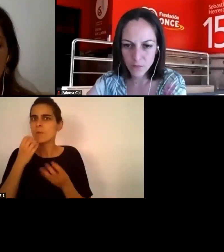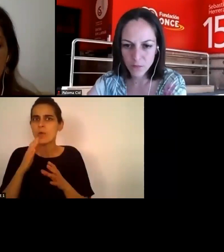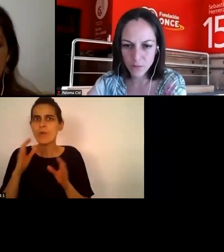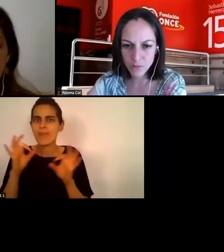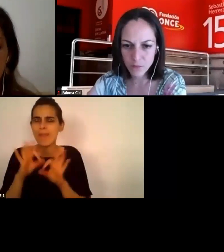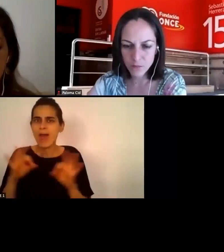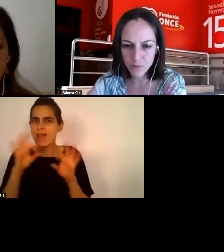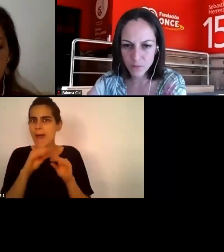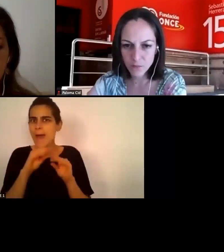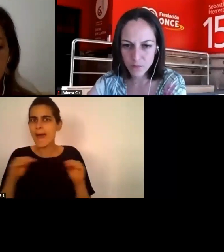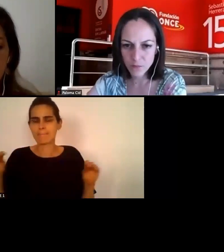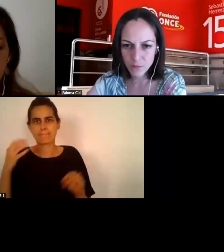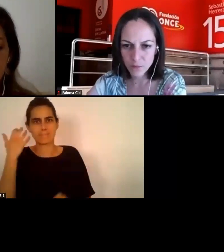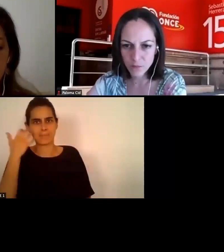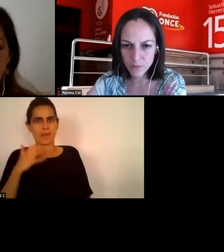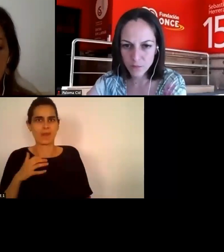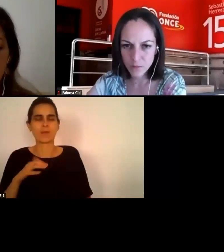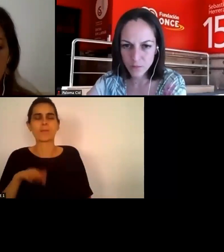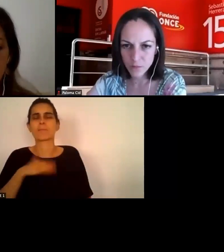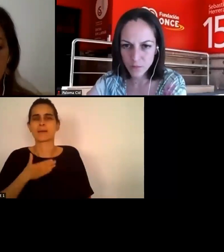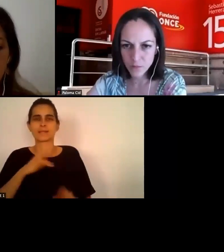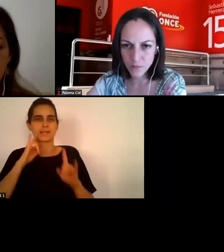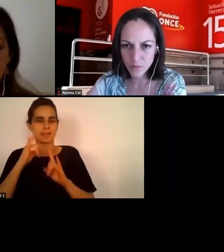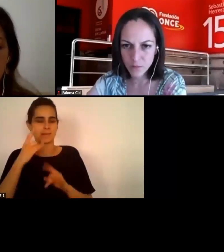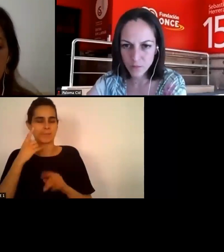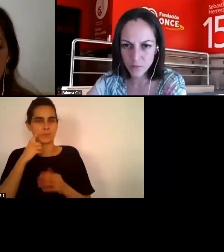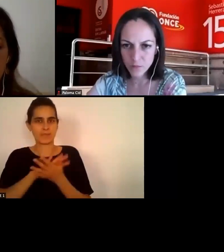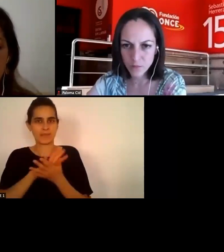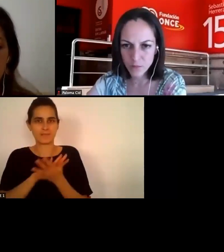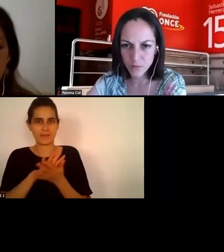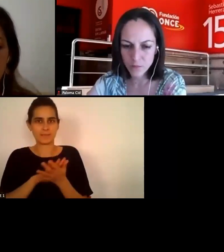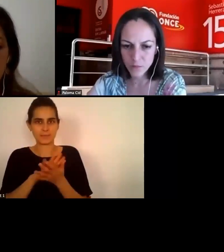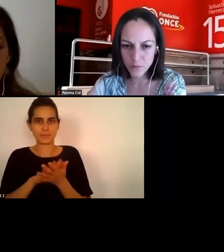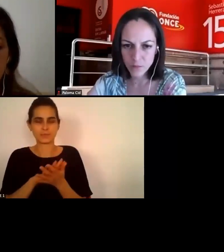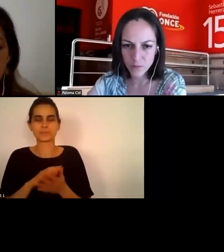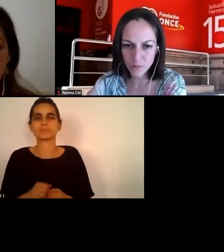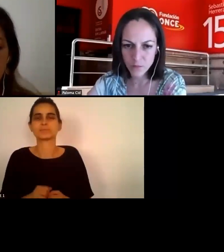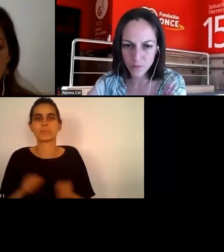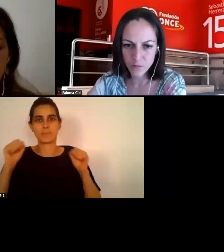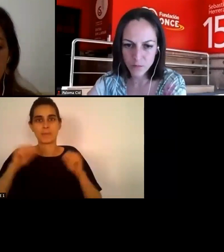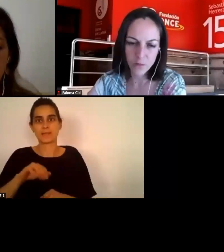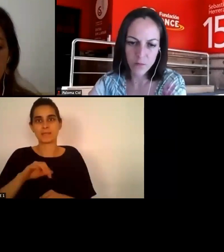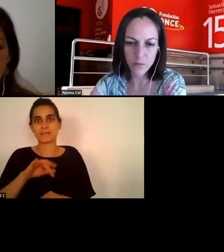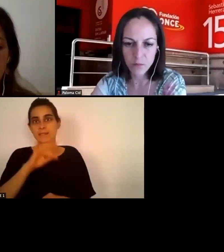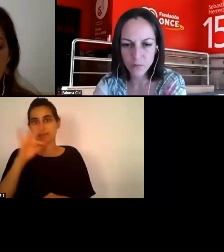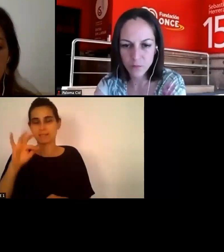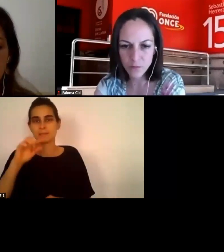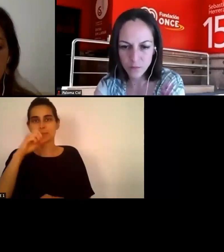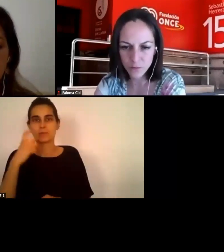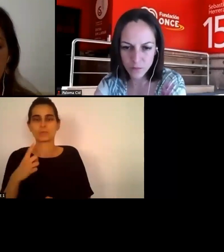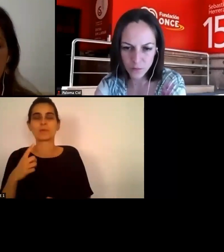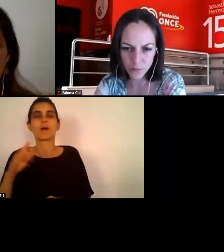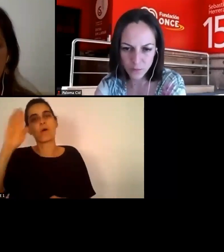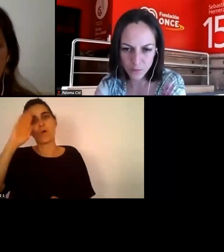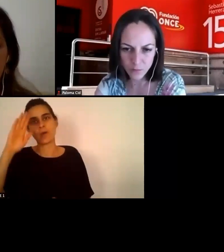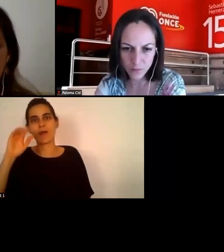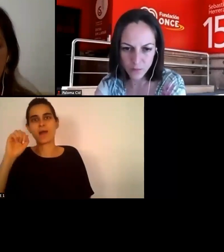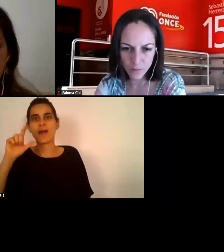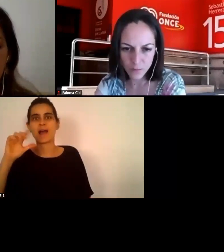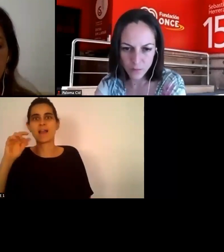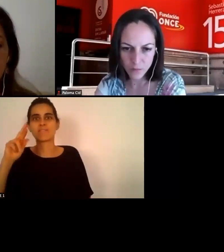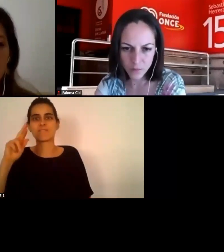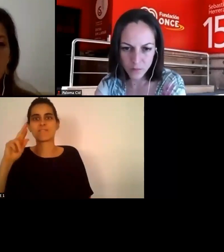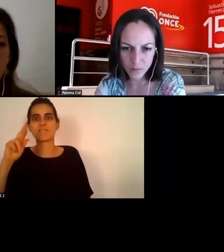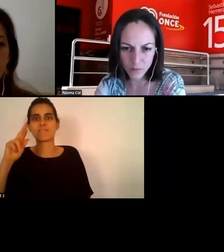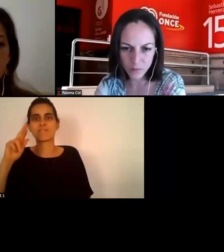y lo vemos. Vale, paso con la siguiente pregunta. Hola, soy Alfredo y me gustaría saber qué responsabilidad tiene